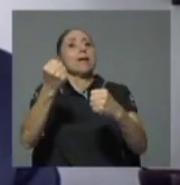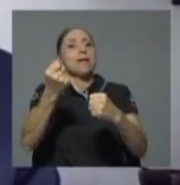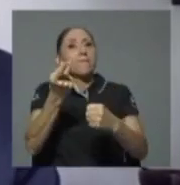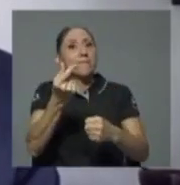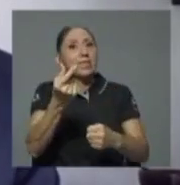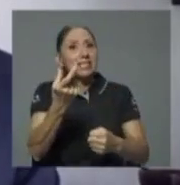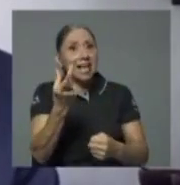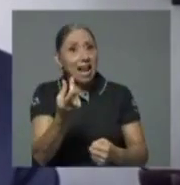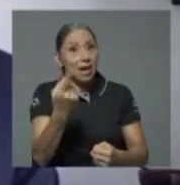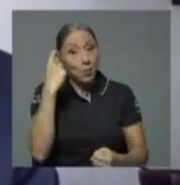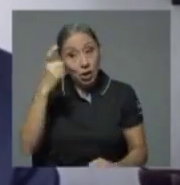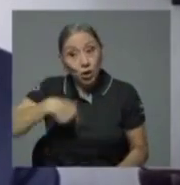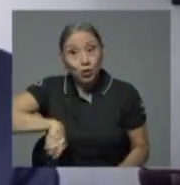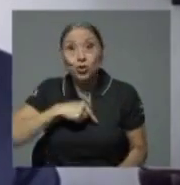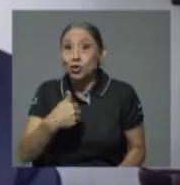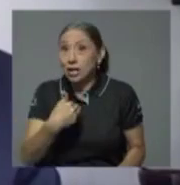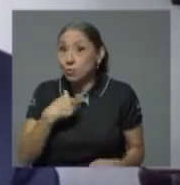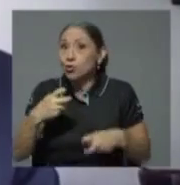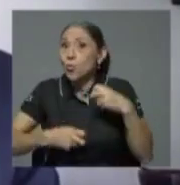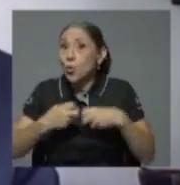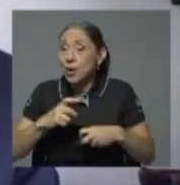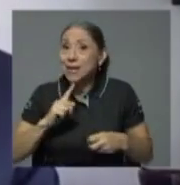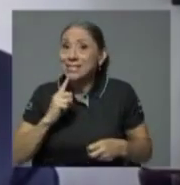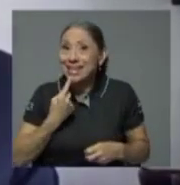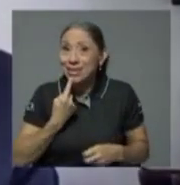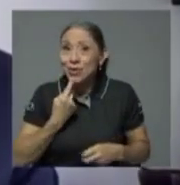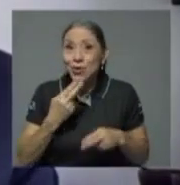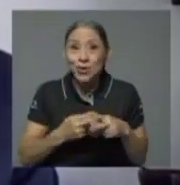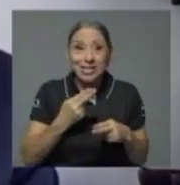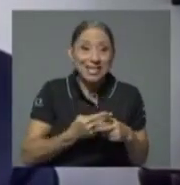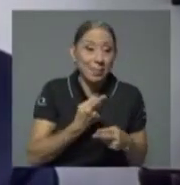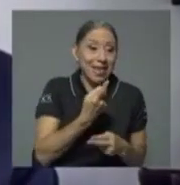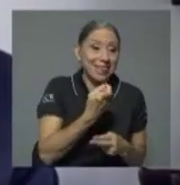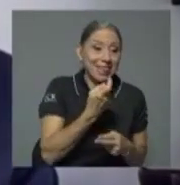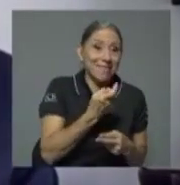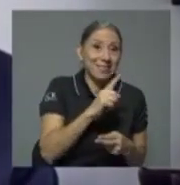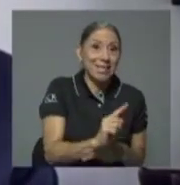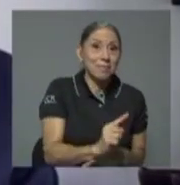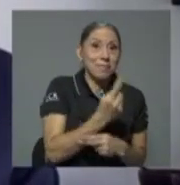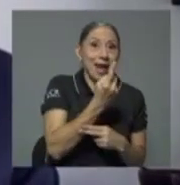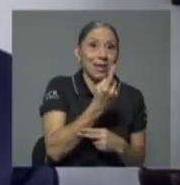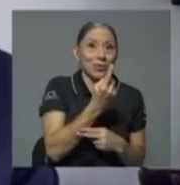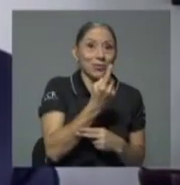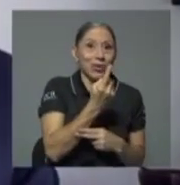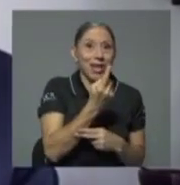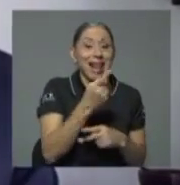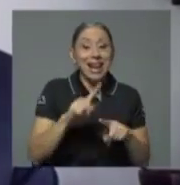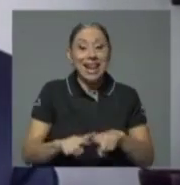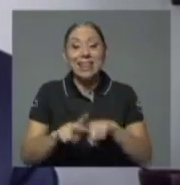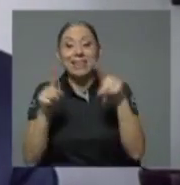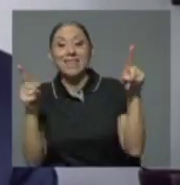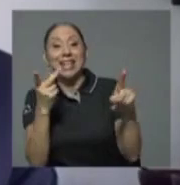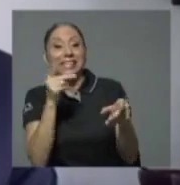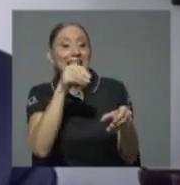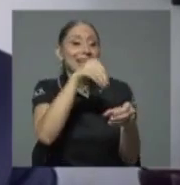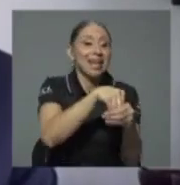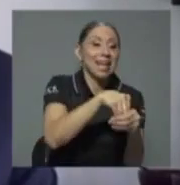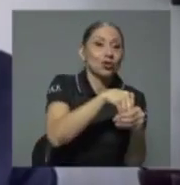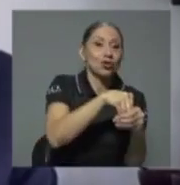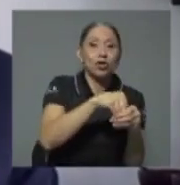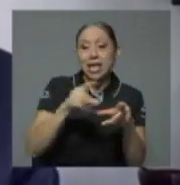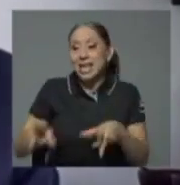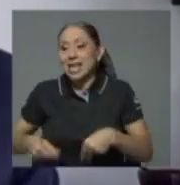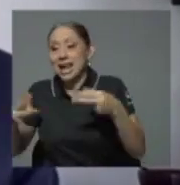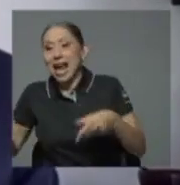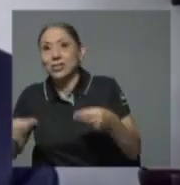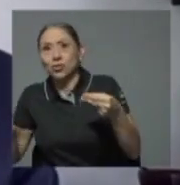lo que se llama el déficit primario. La diferencia entre ingresos y gastos antes de intereses es negativa, los gastos superan a los